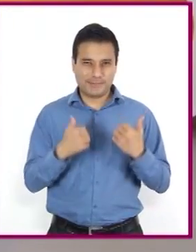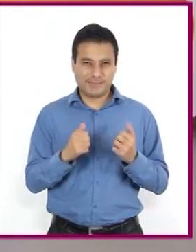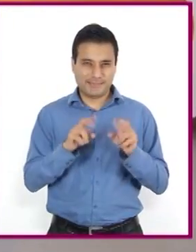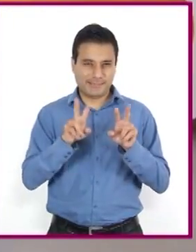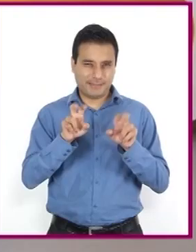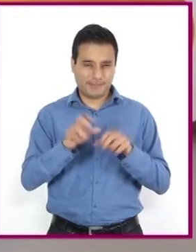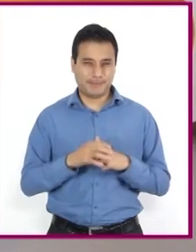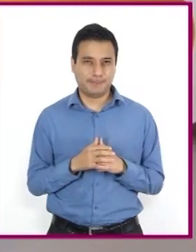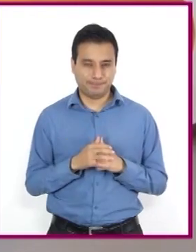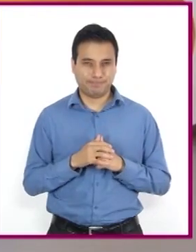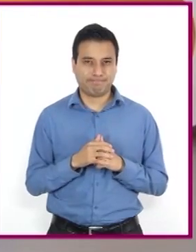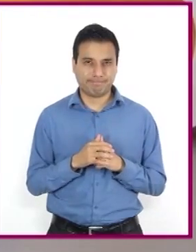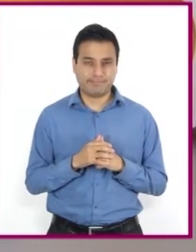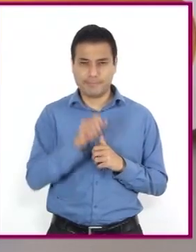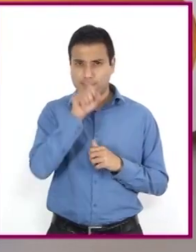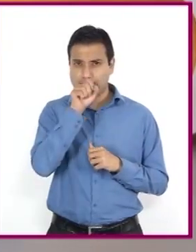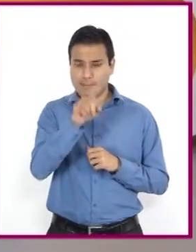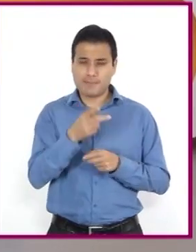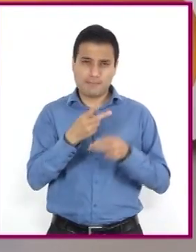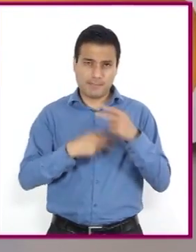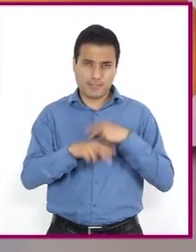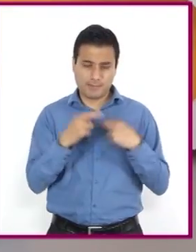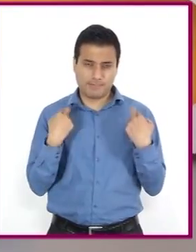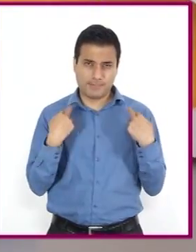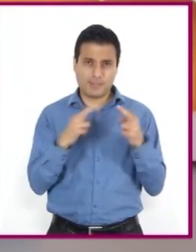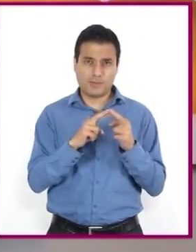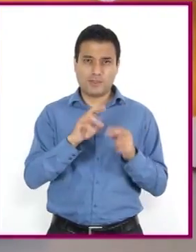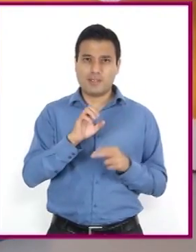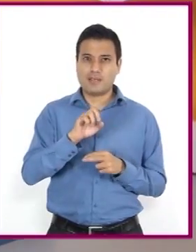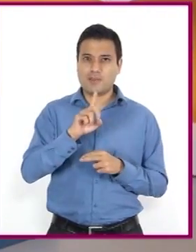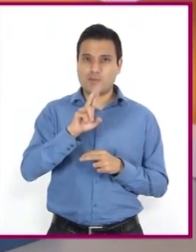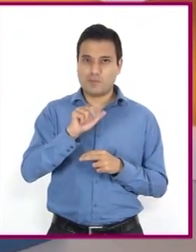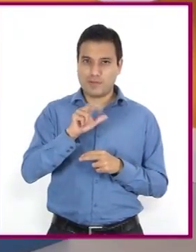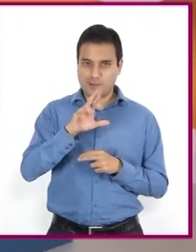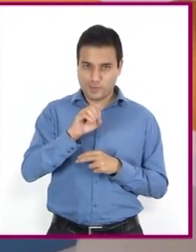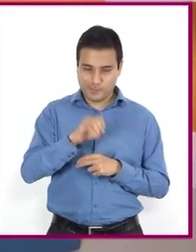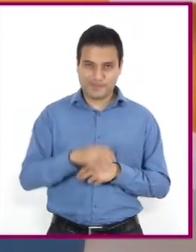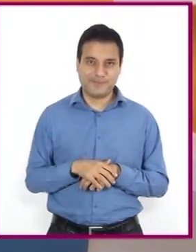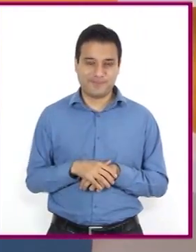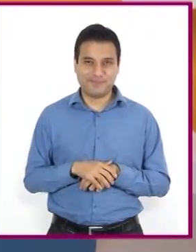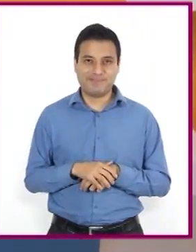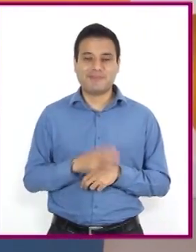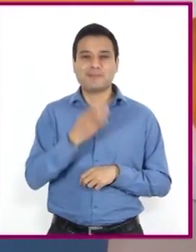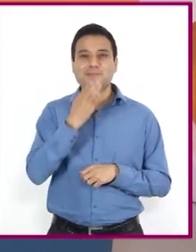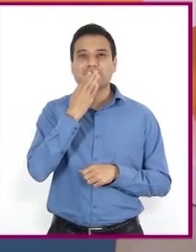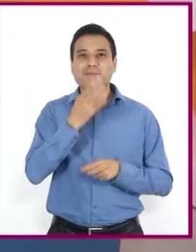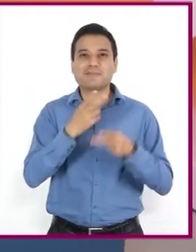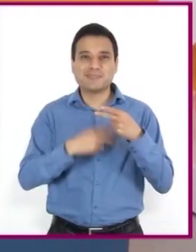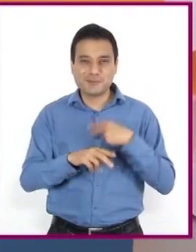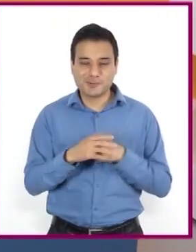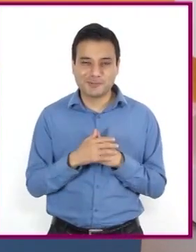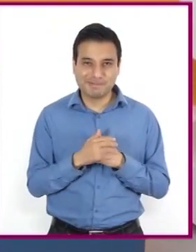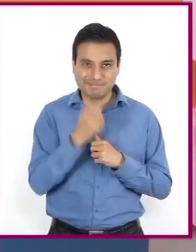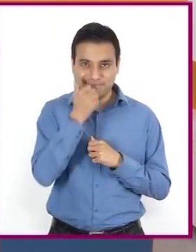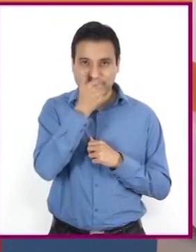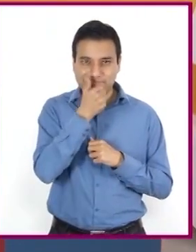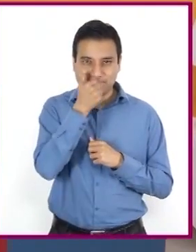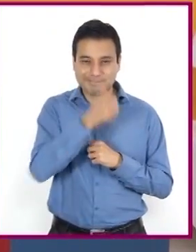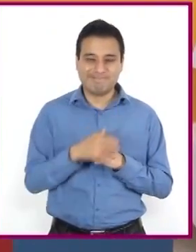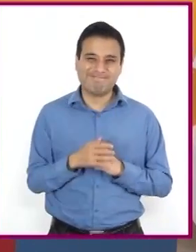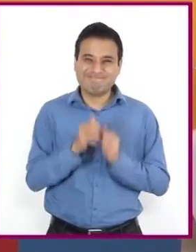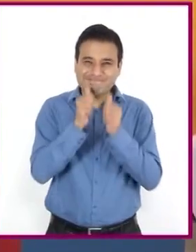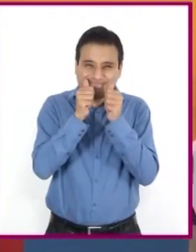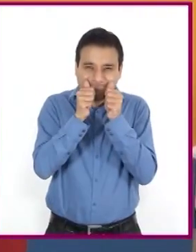esta sesión junto con el maestro Eduardo Mendoza Camacho. Bienvenidas y bienvenidos. Pongan